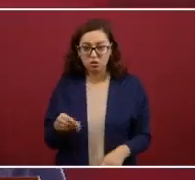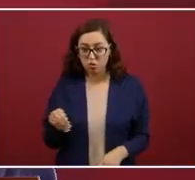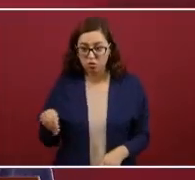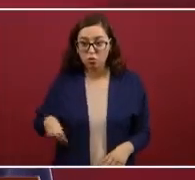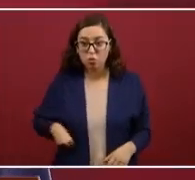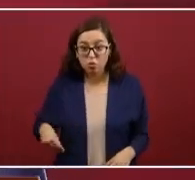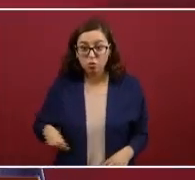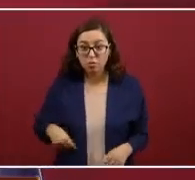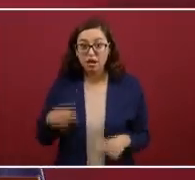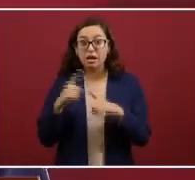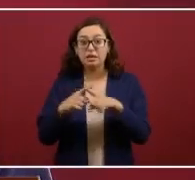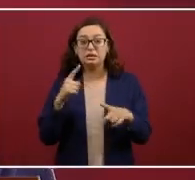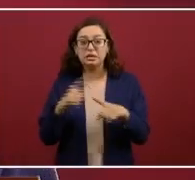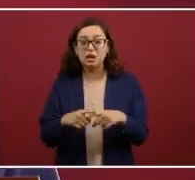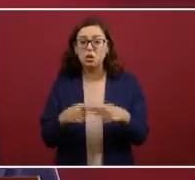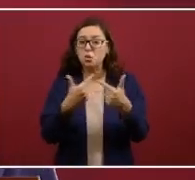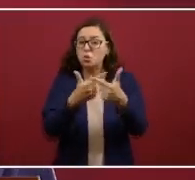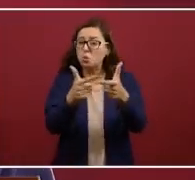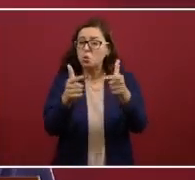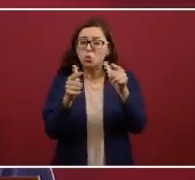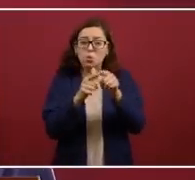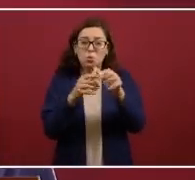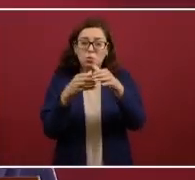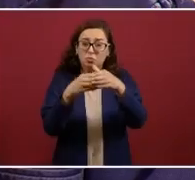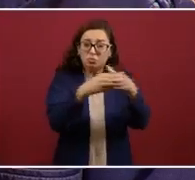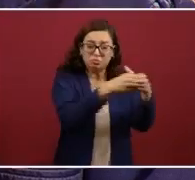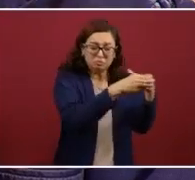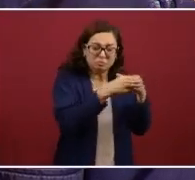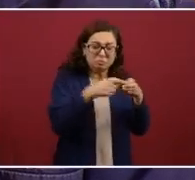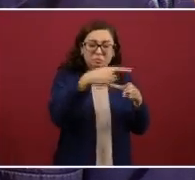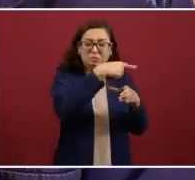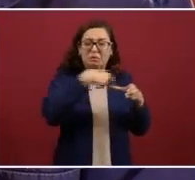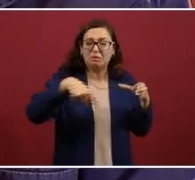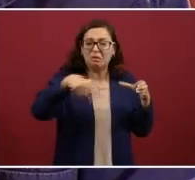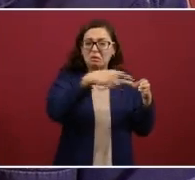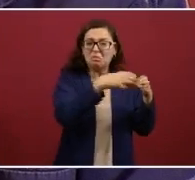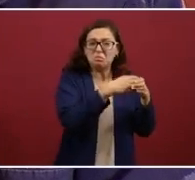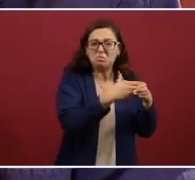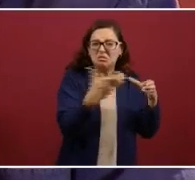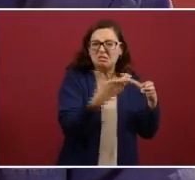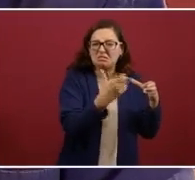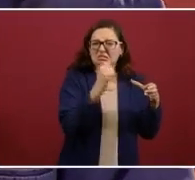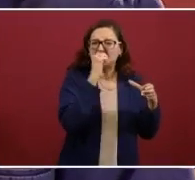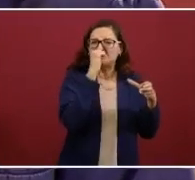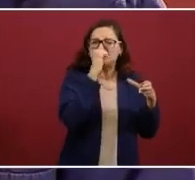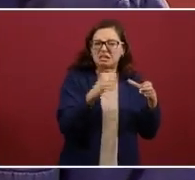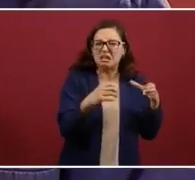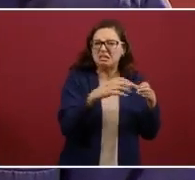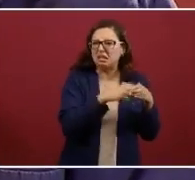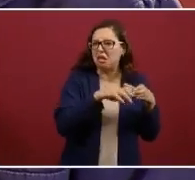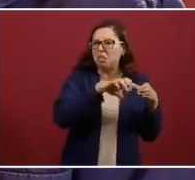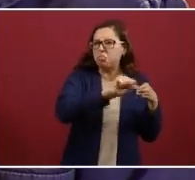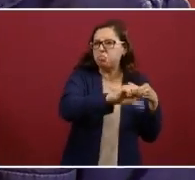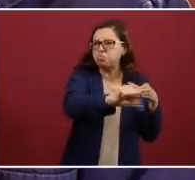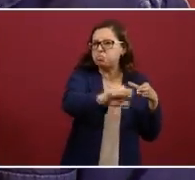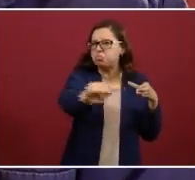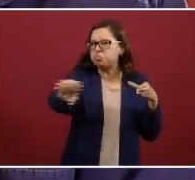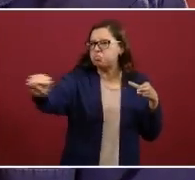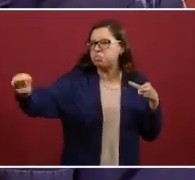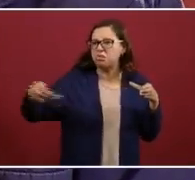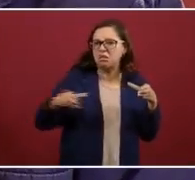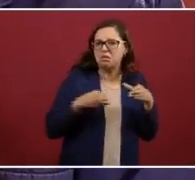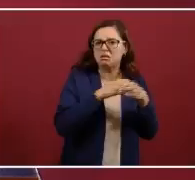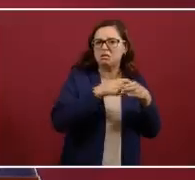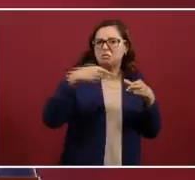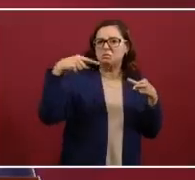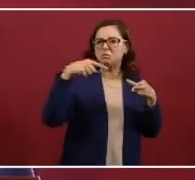una minoría de minorías parásita y depredadora, y esa minoría tiene un nombre, se llama